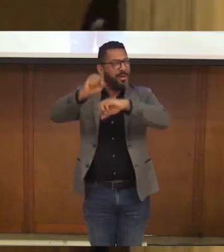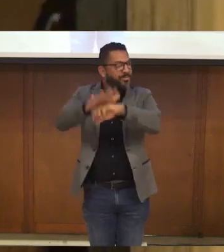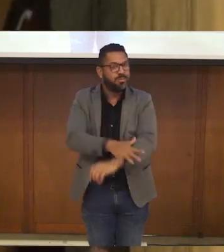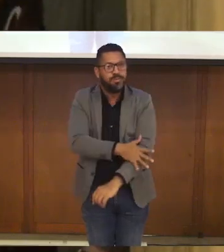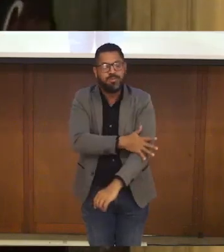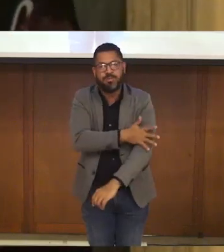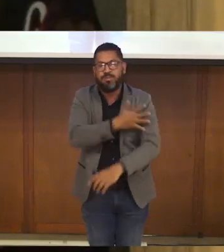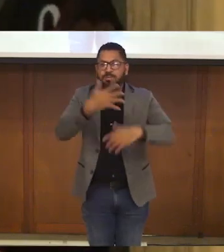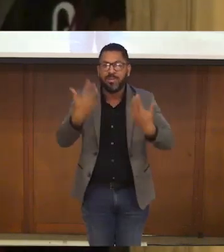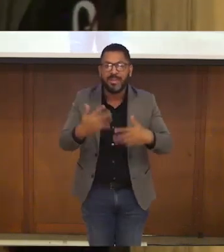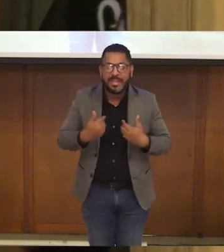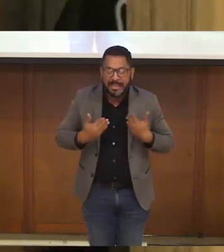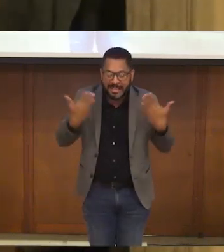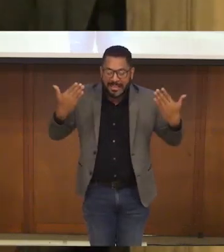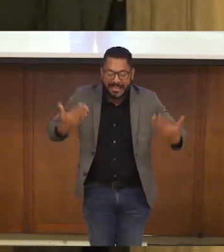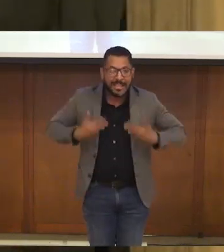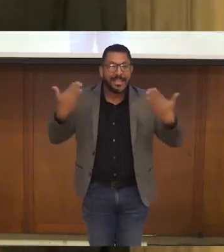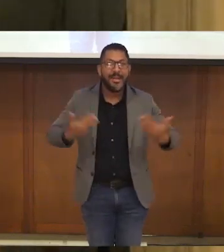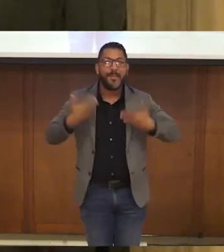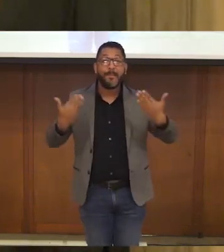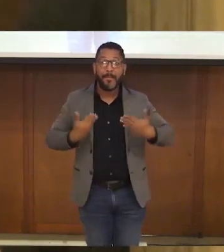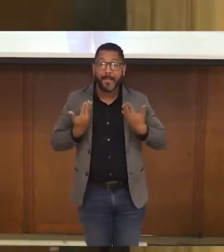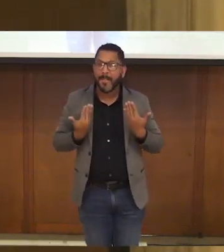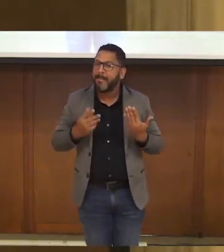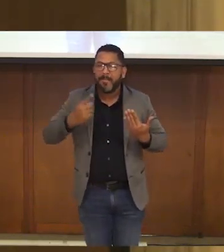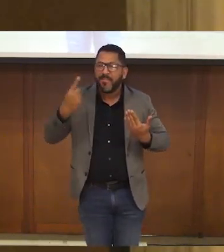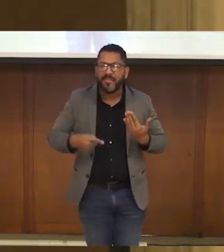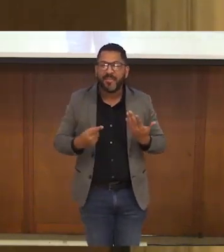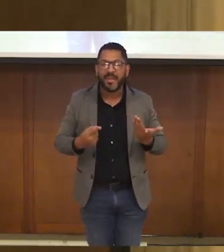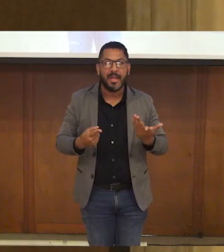emotivo, fue un momento inmensamente grande porque